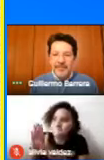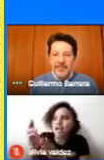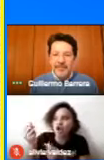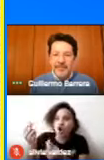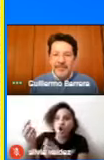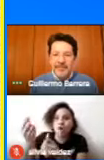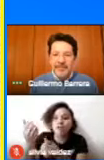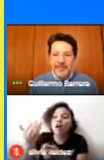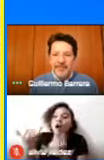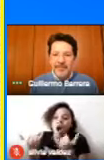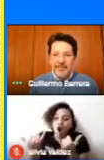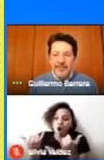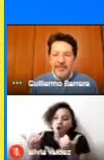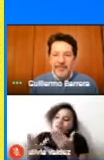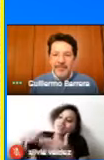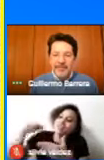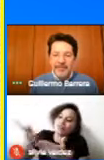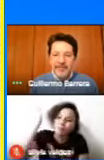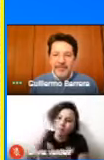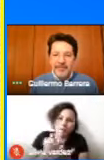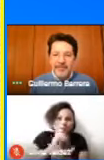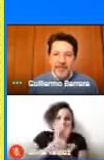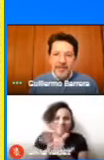economía durante y después de la pandemia?